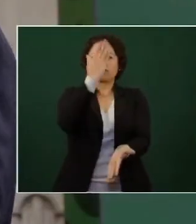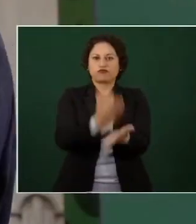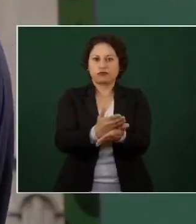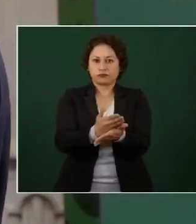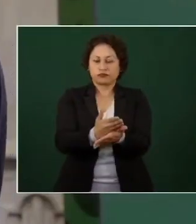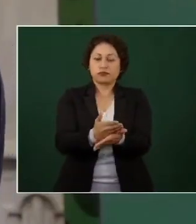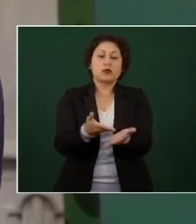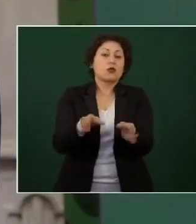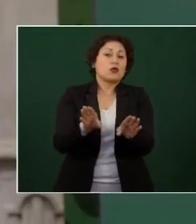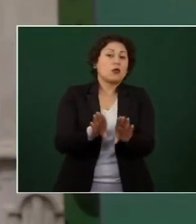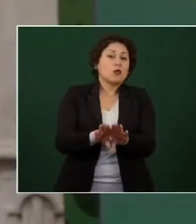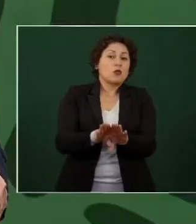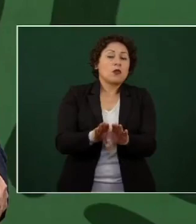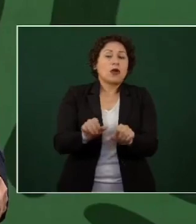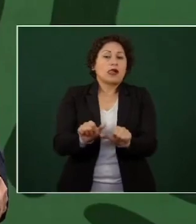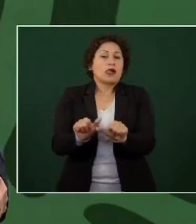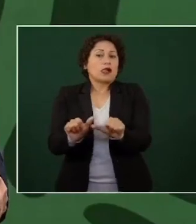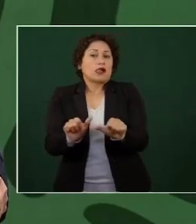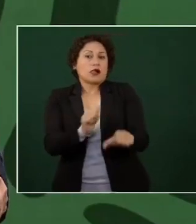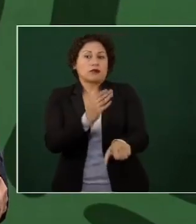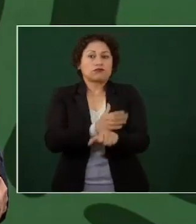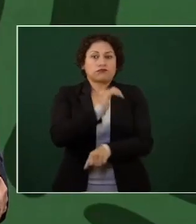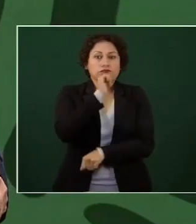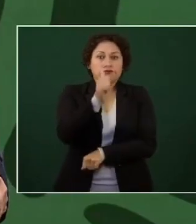Que no se oculten las cosas.